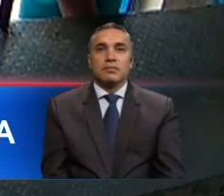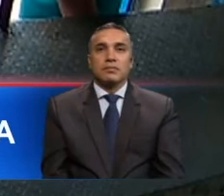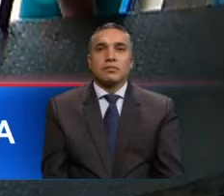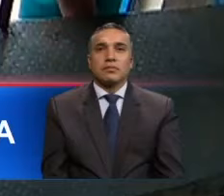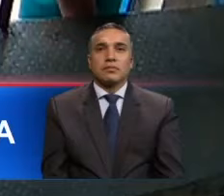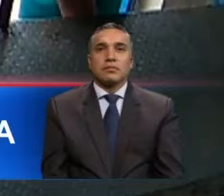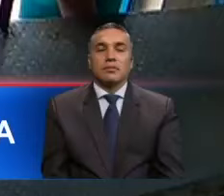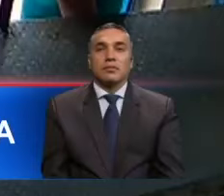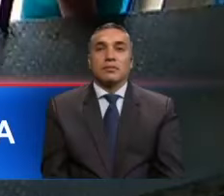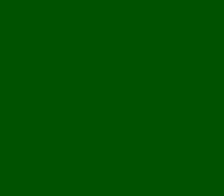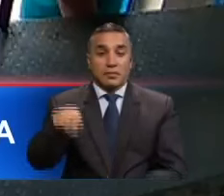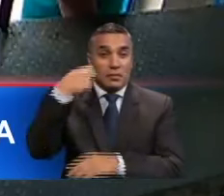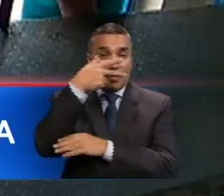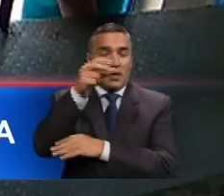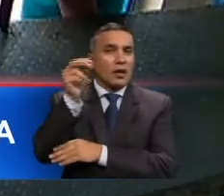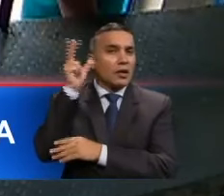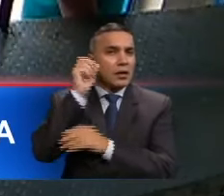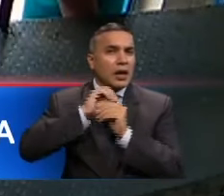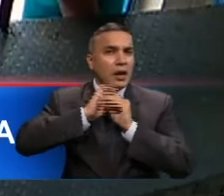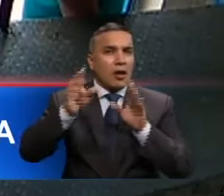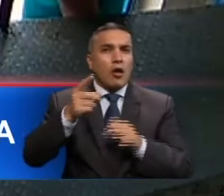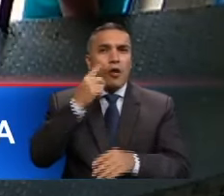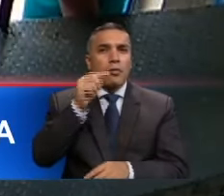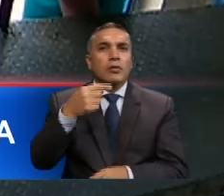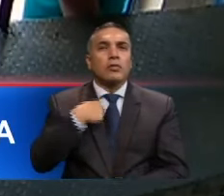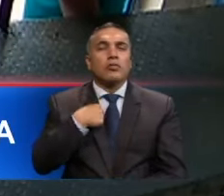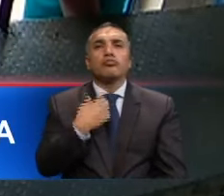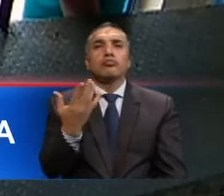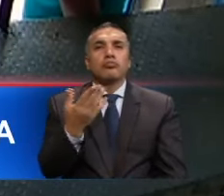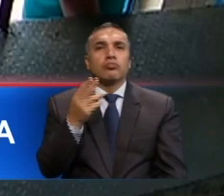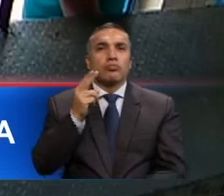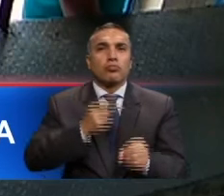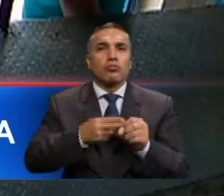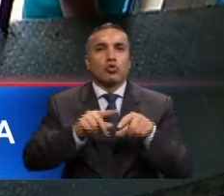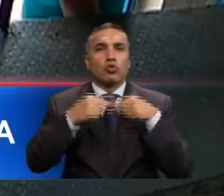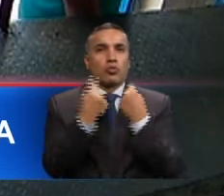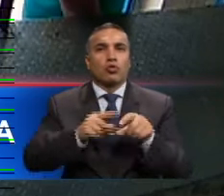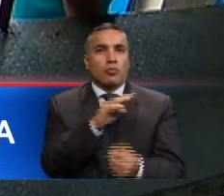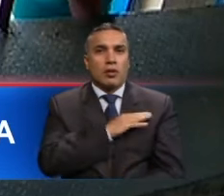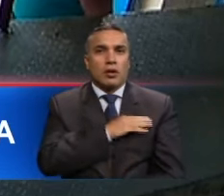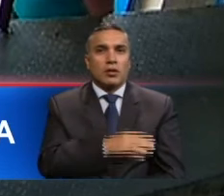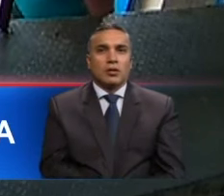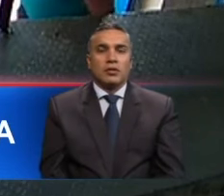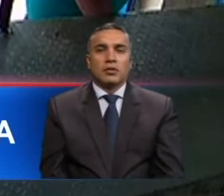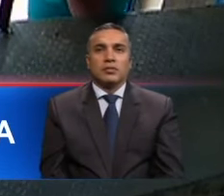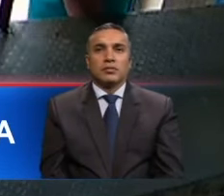En el video se escucha que los zampones hacen pasar como parte de una banda.